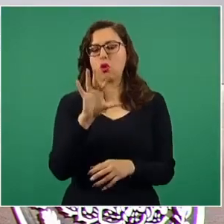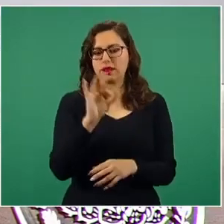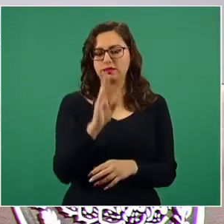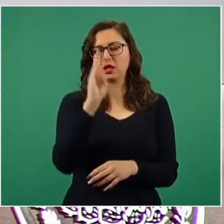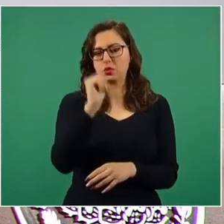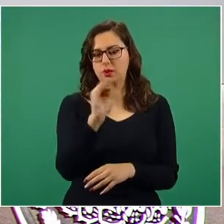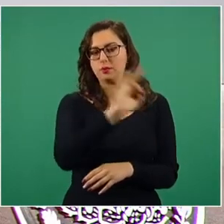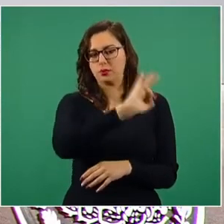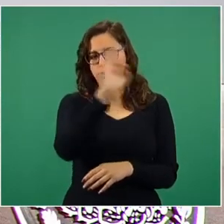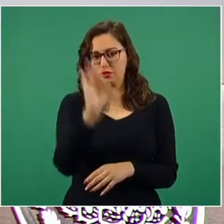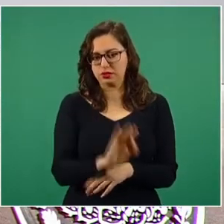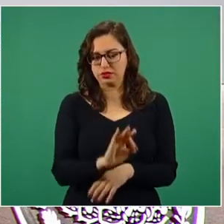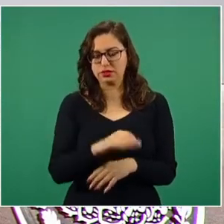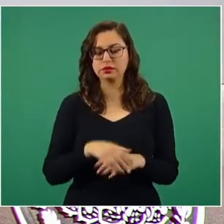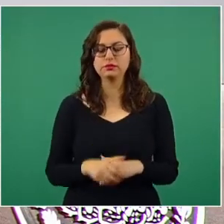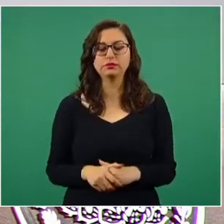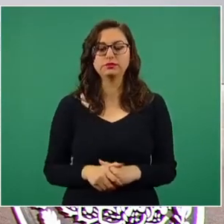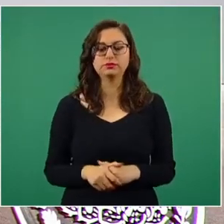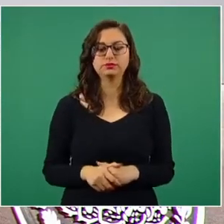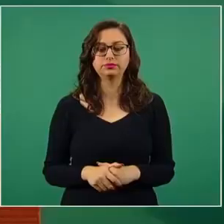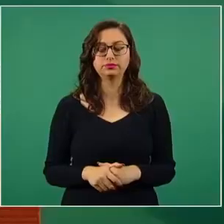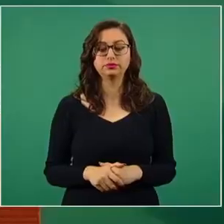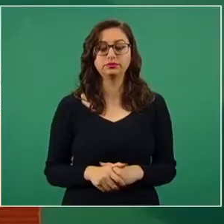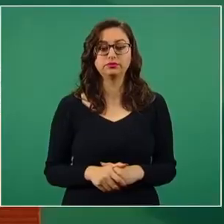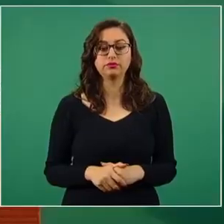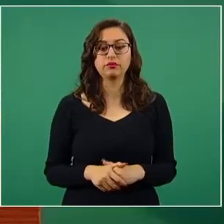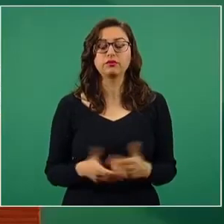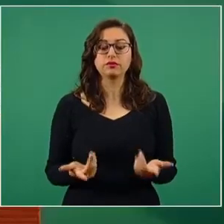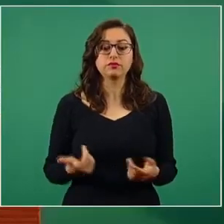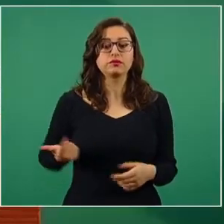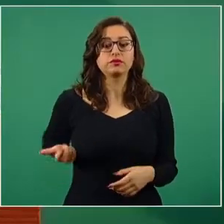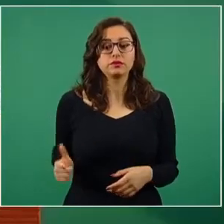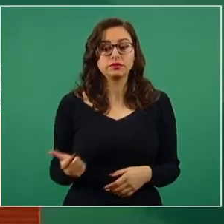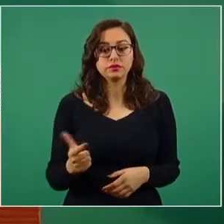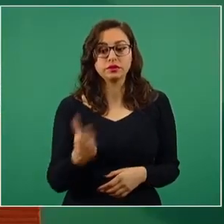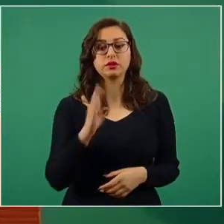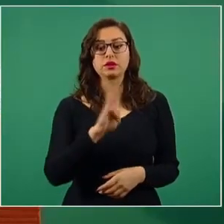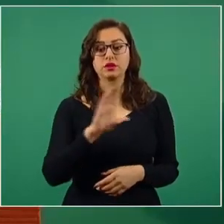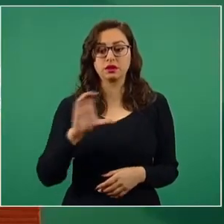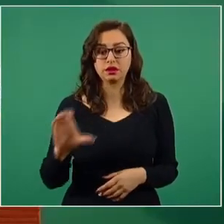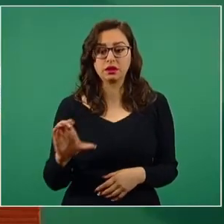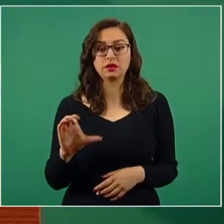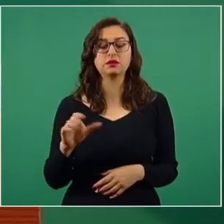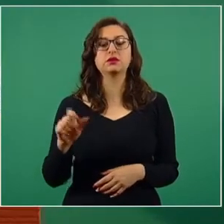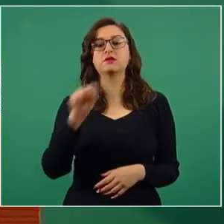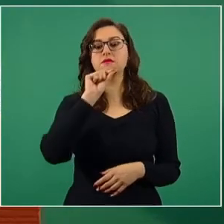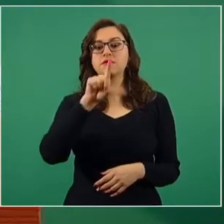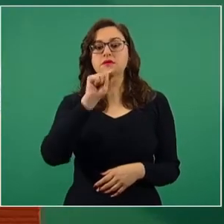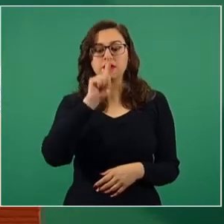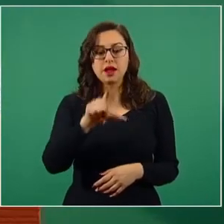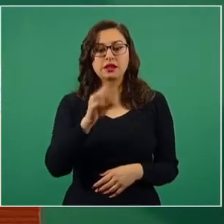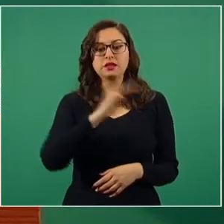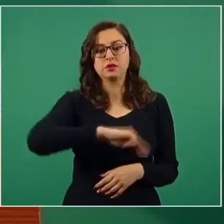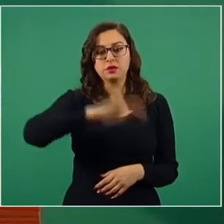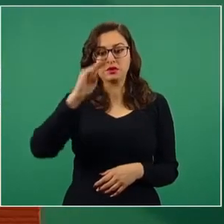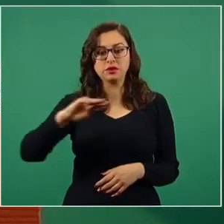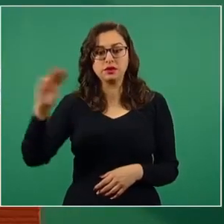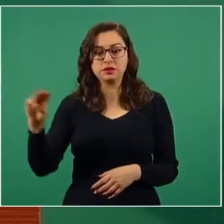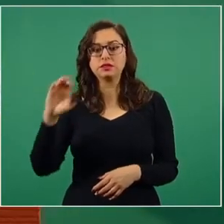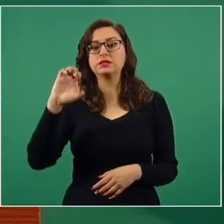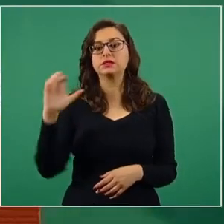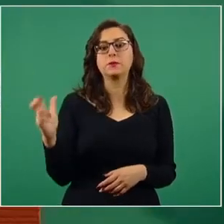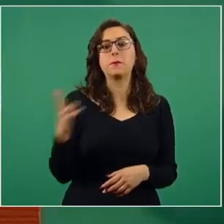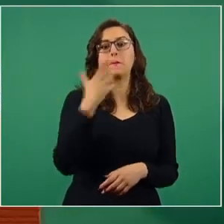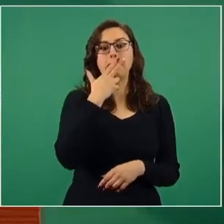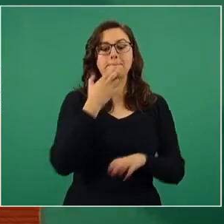homicidio doloso en el país. Estos son Guanajuato, Baja California, Jalisco, Michoacán, Chihuahua y el